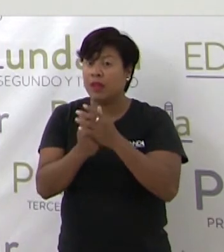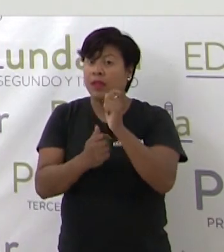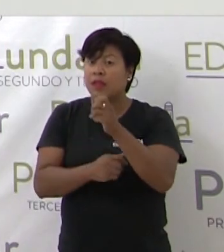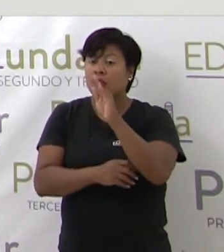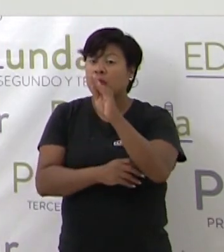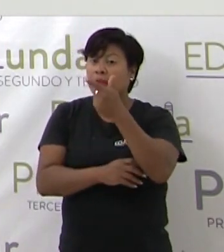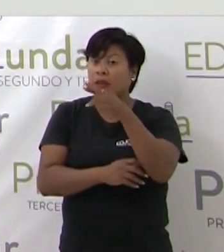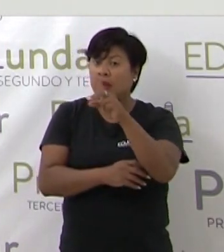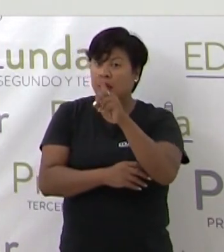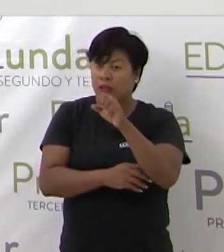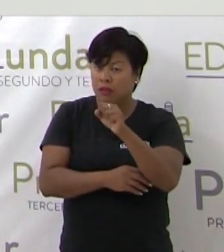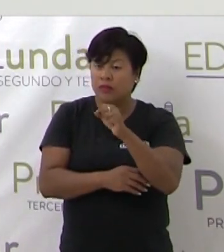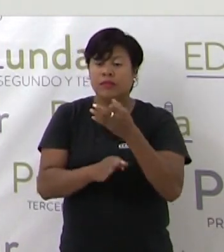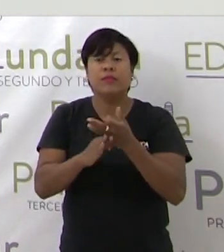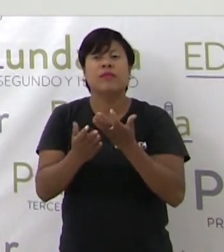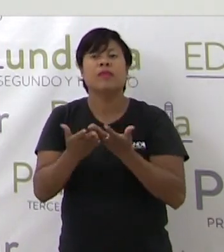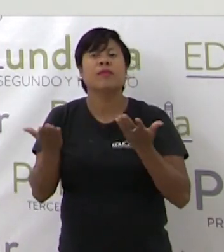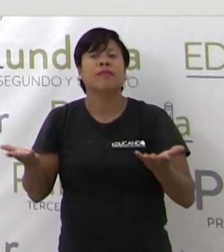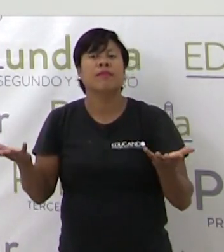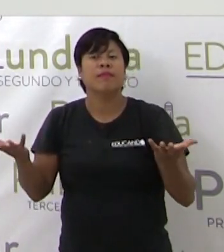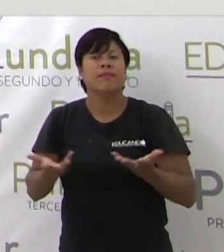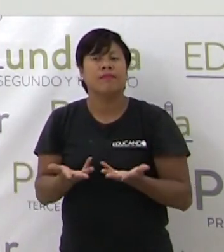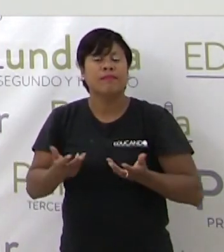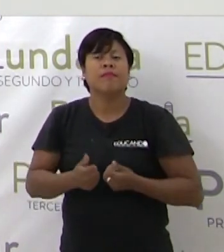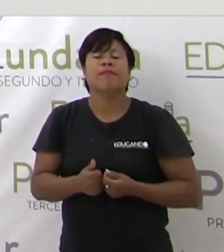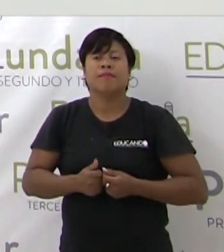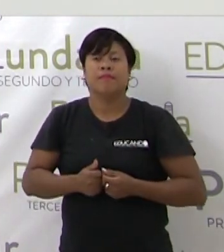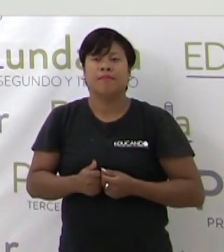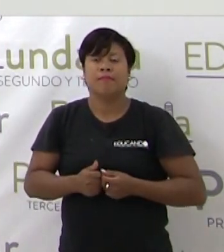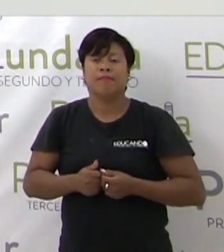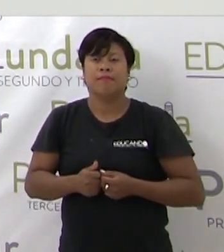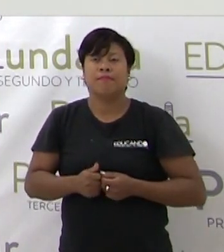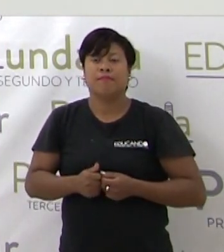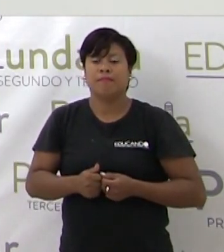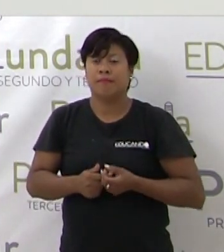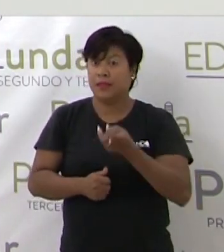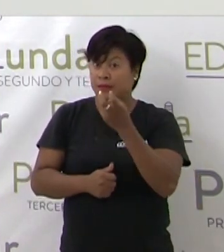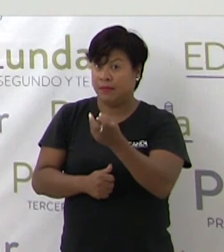¿Qué es lo que vamos a hacer a continuación? Este